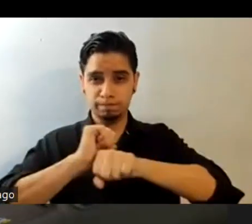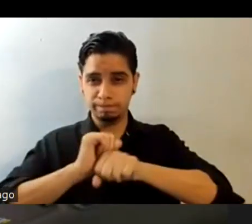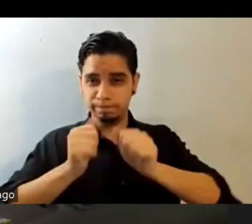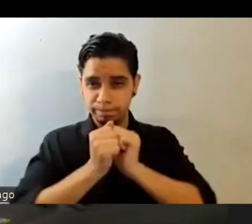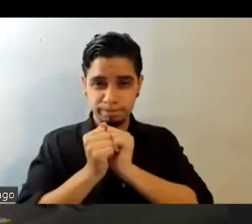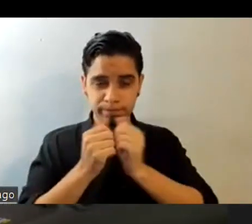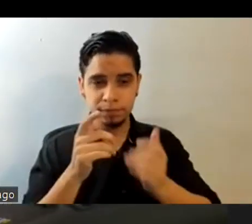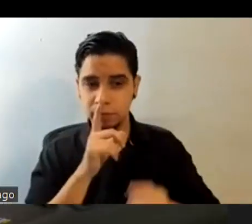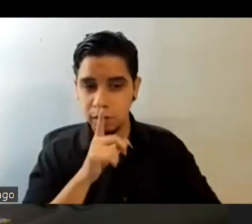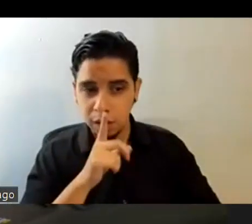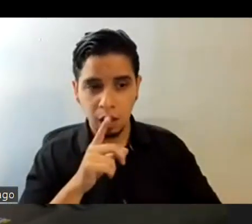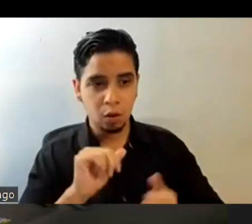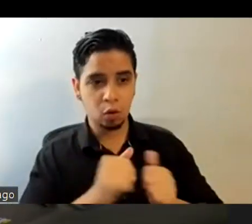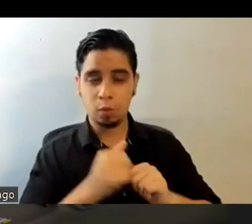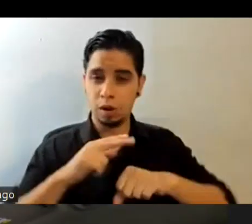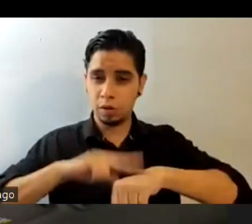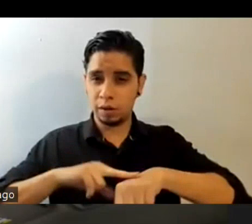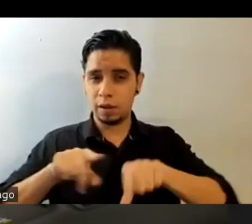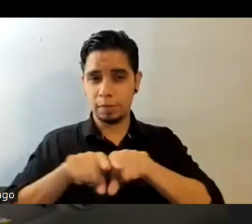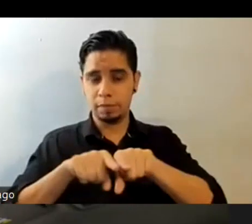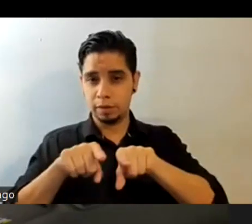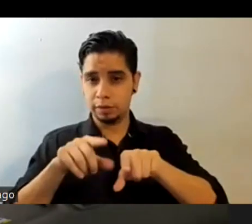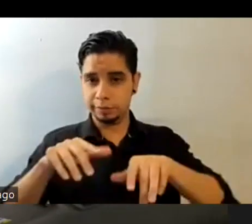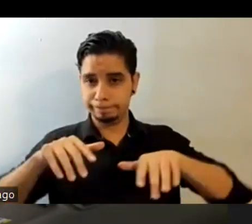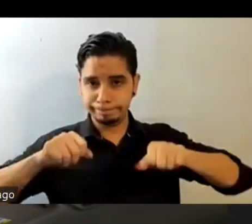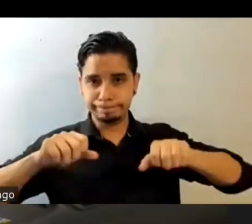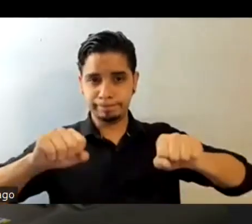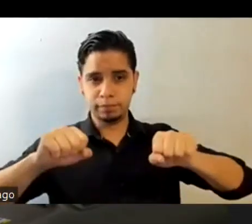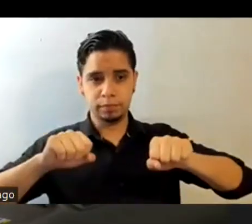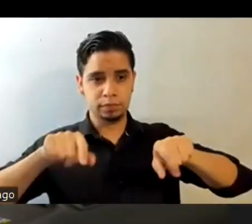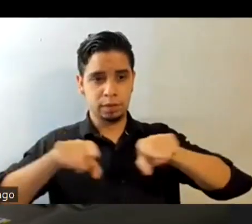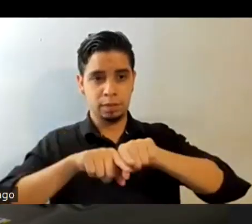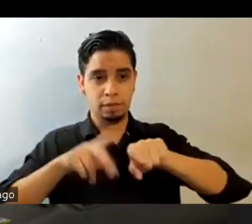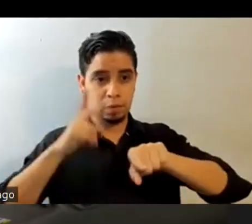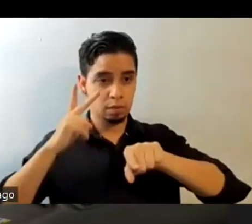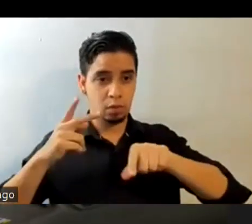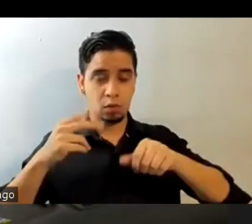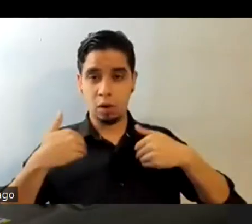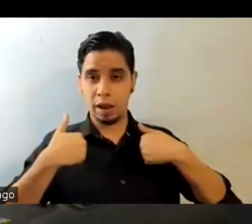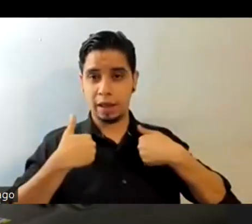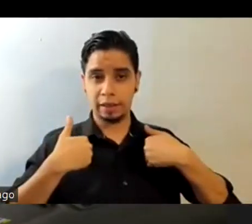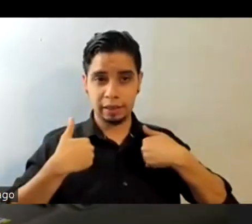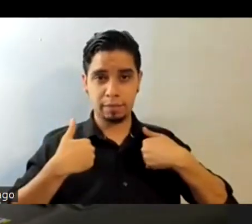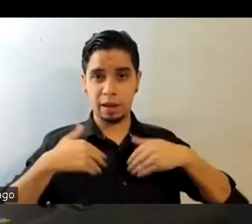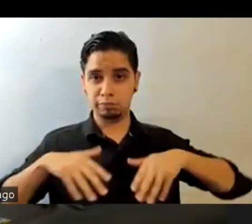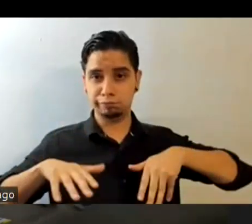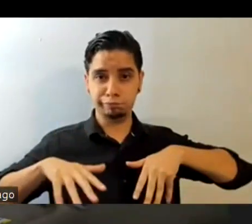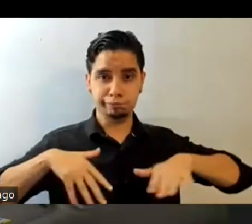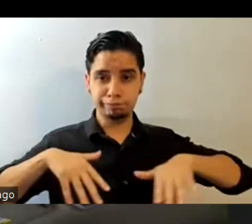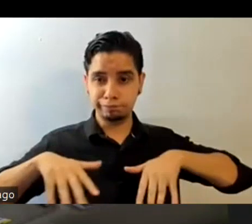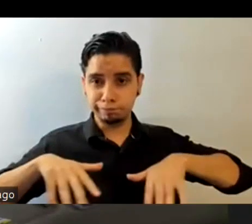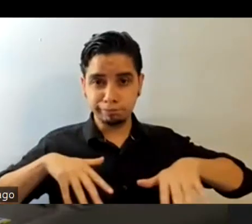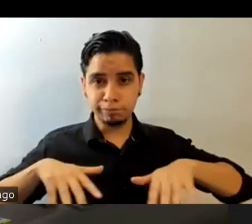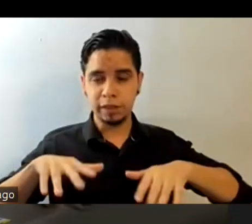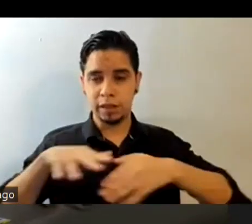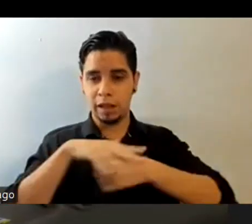Y también como la naturaleza se apoderaba, de momento empezamos a ver animales en las ciudades, caminando,